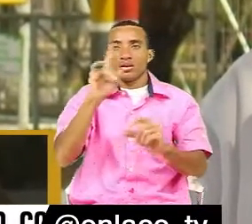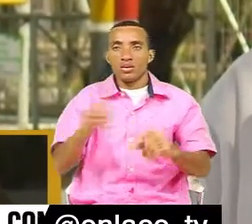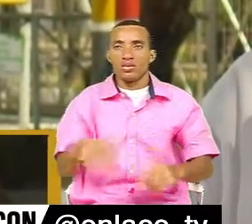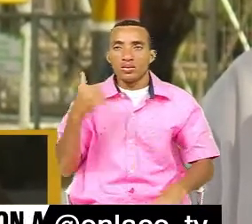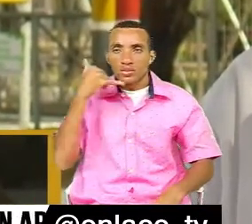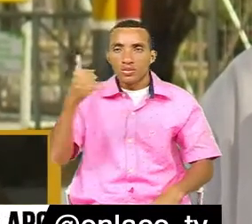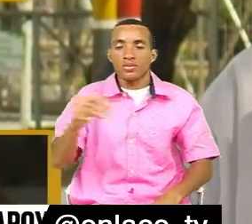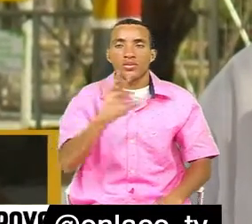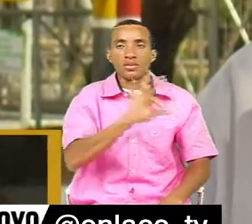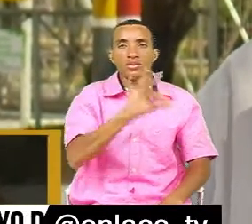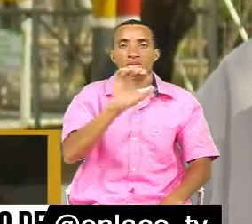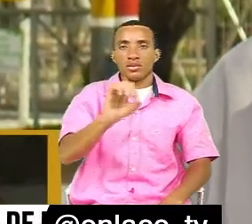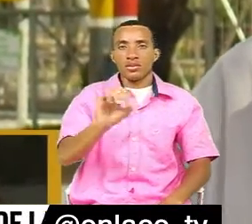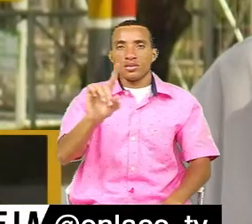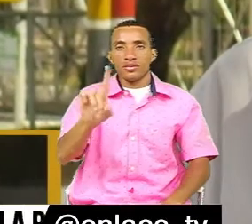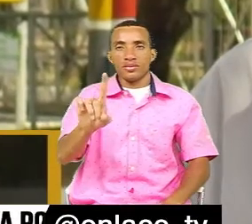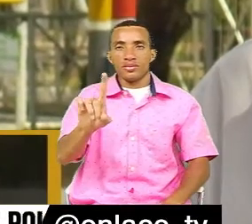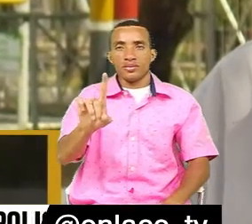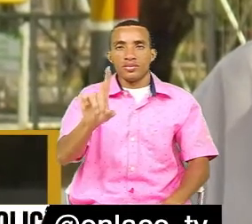al